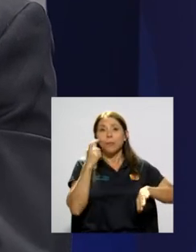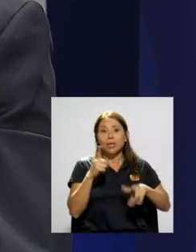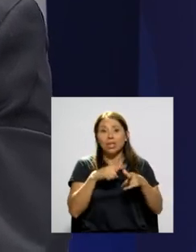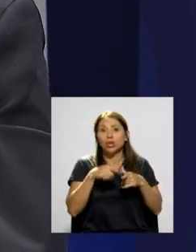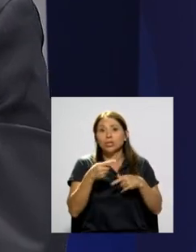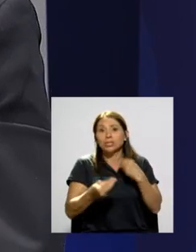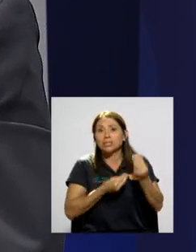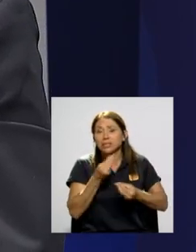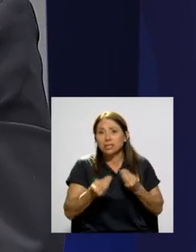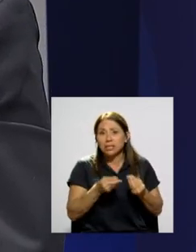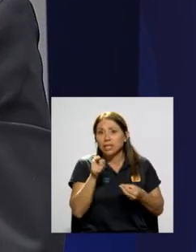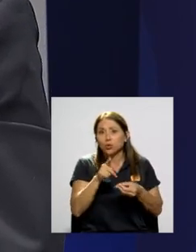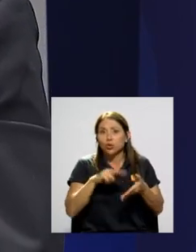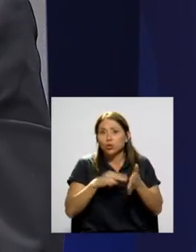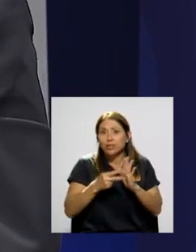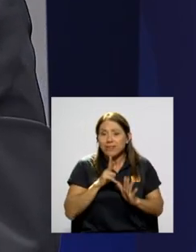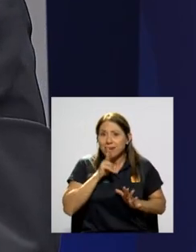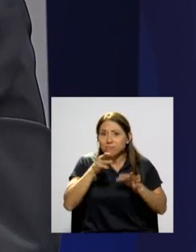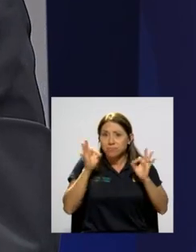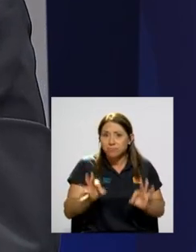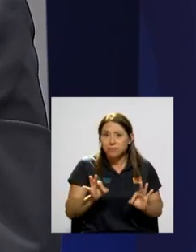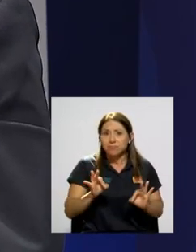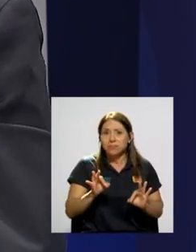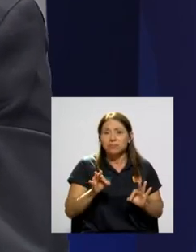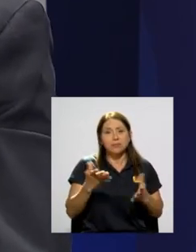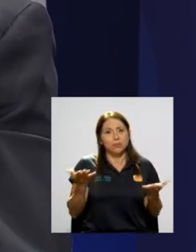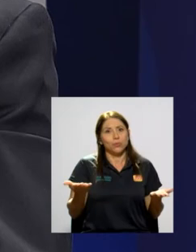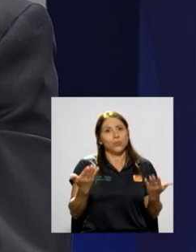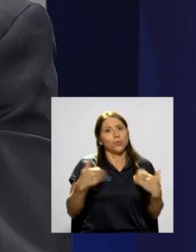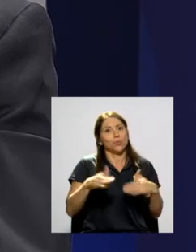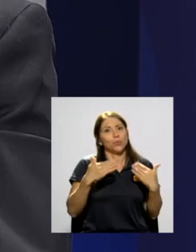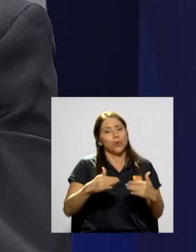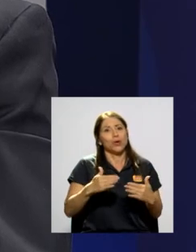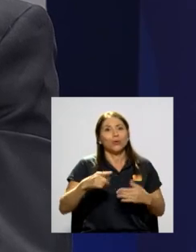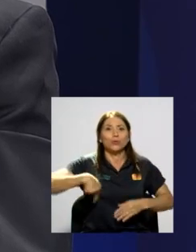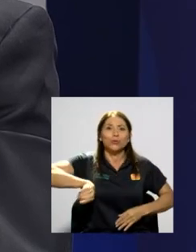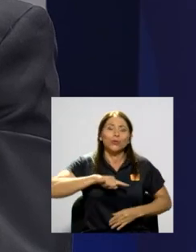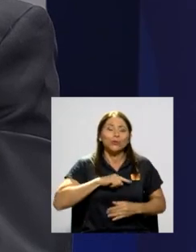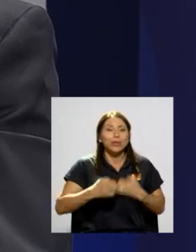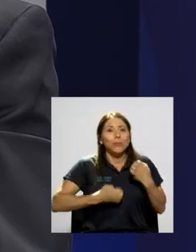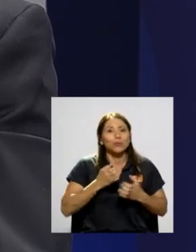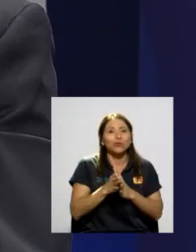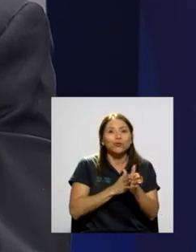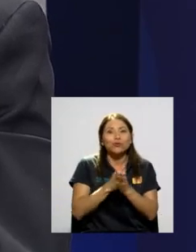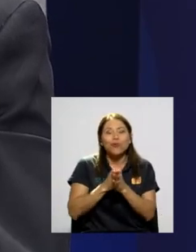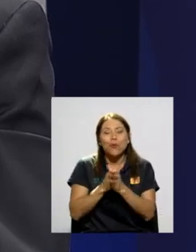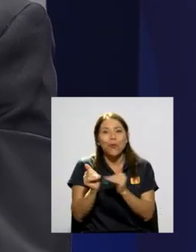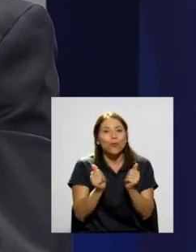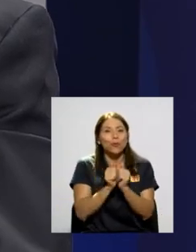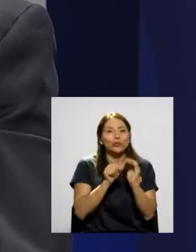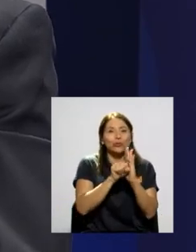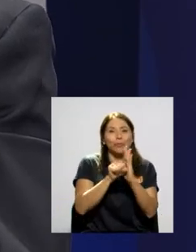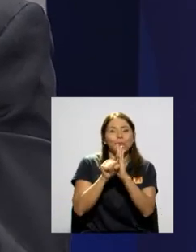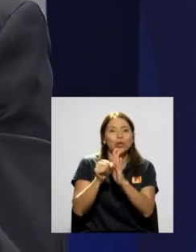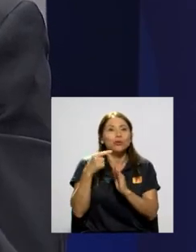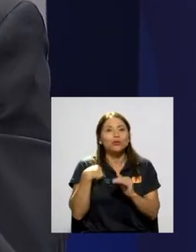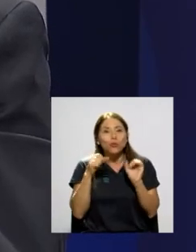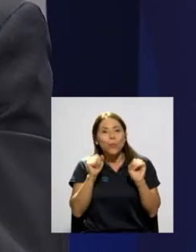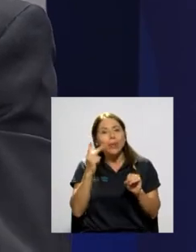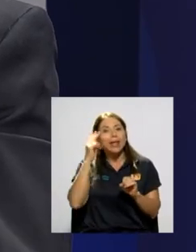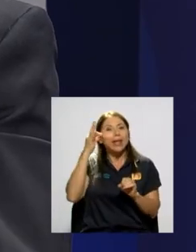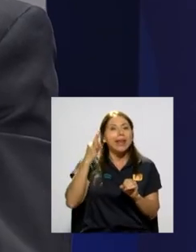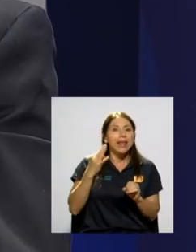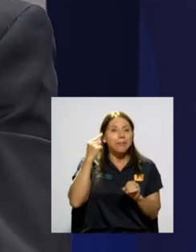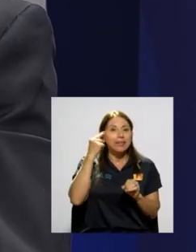Y claro que nos motiva y nos llena de emoción los simbolismos, si uno pudiera creer y pensar que se trata de una Costa Rica